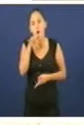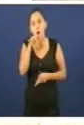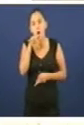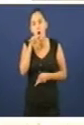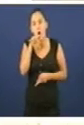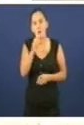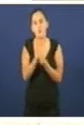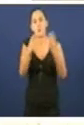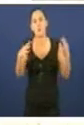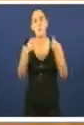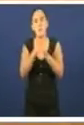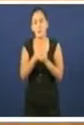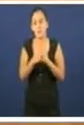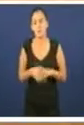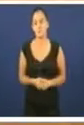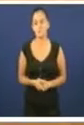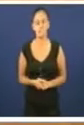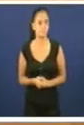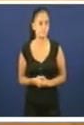enmenda número vinte. votamos.